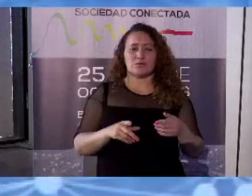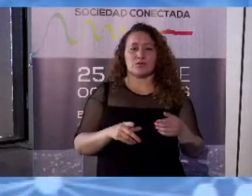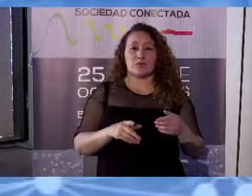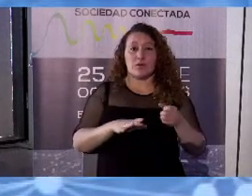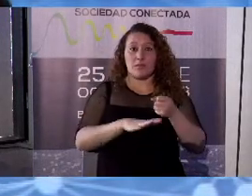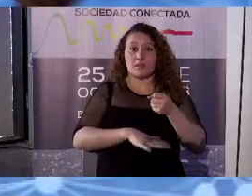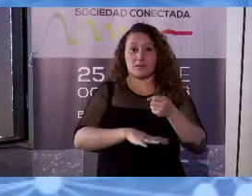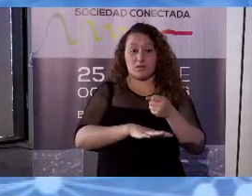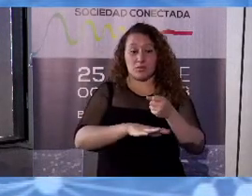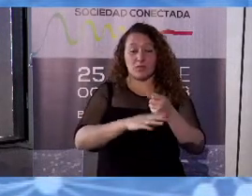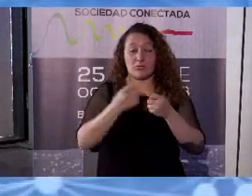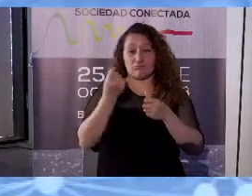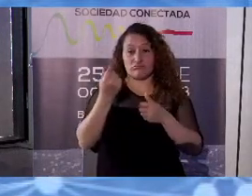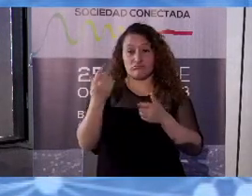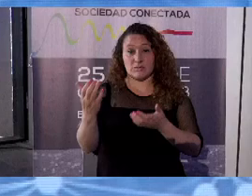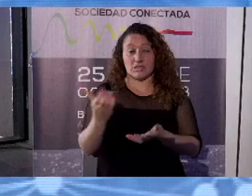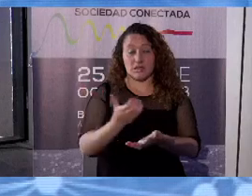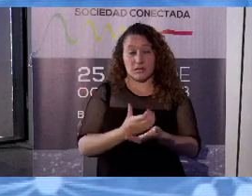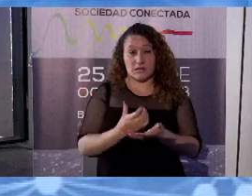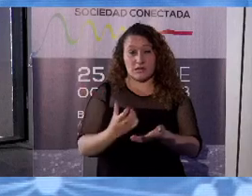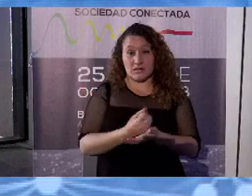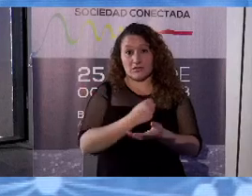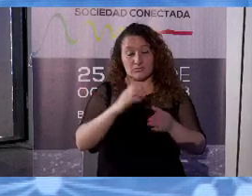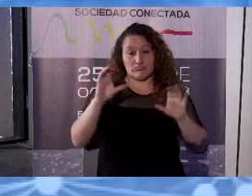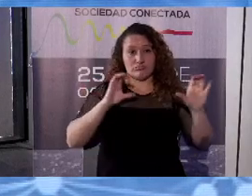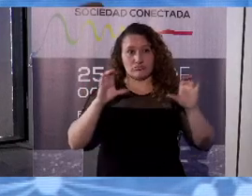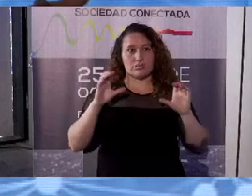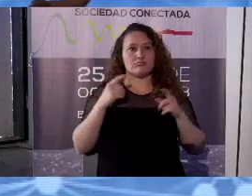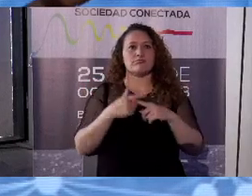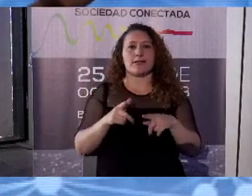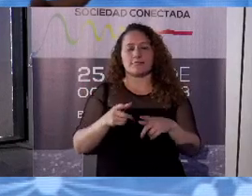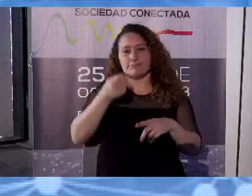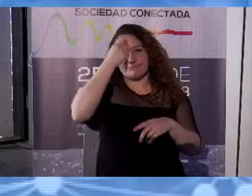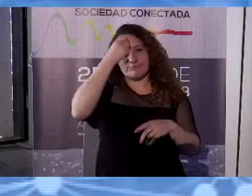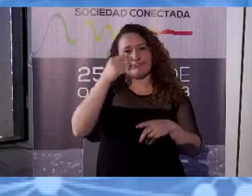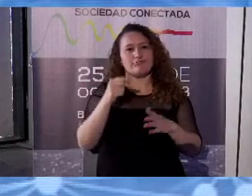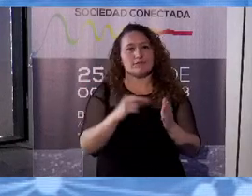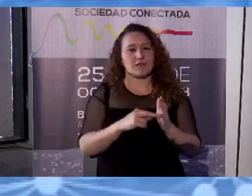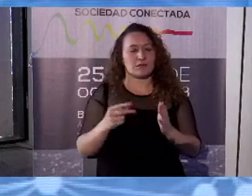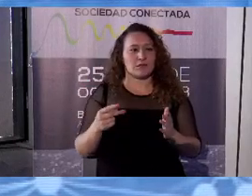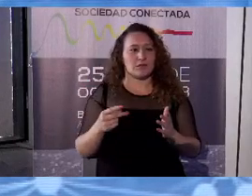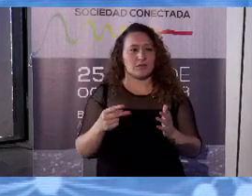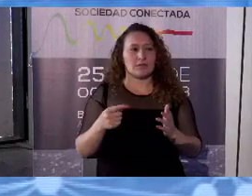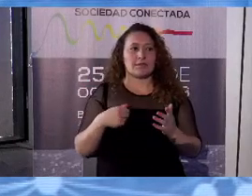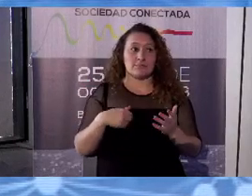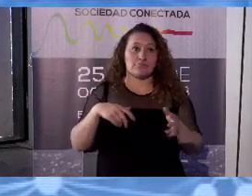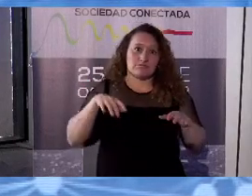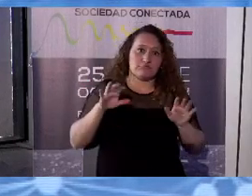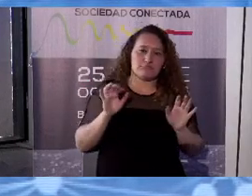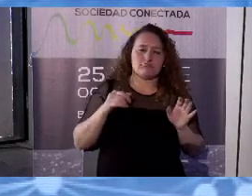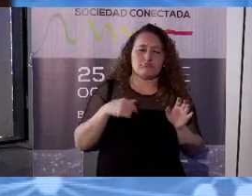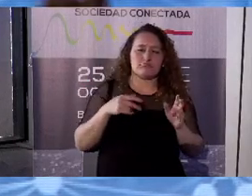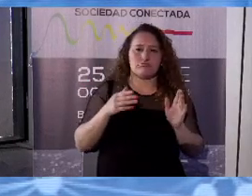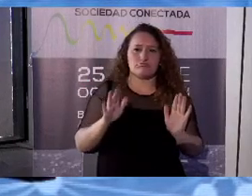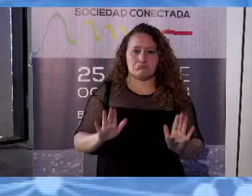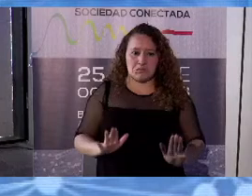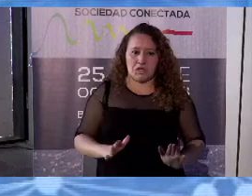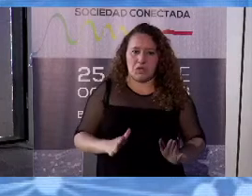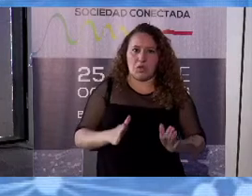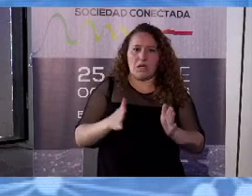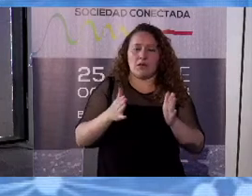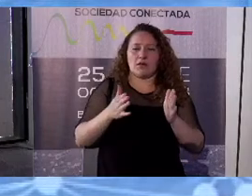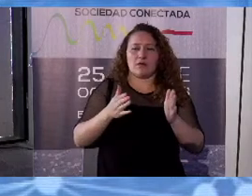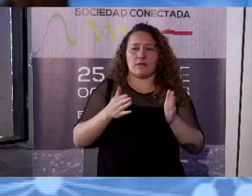en ingresos pero tomando en cuenta el acceso a la tecnología y eso quiere decir que si bien es cierto que nosotros mejoramos el ingreso